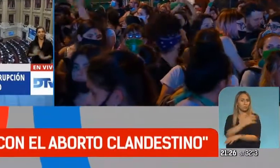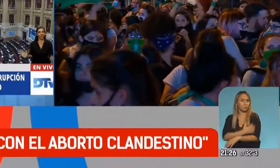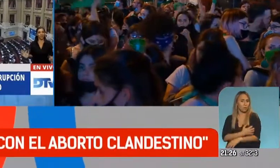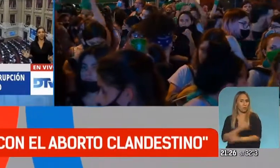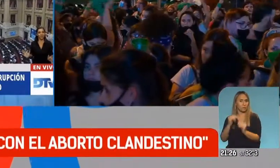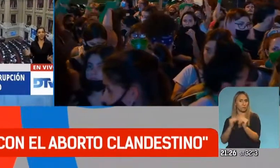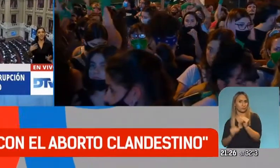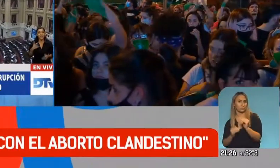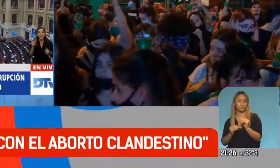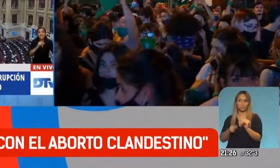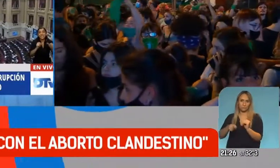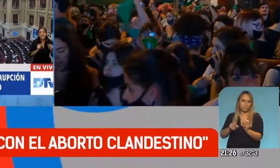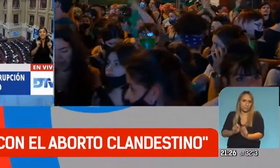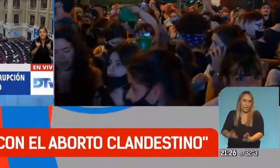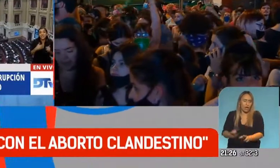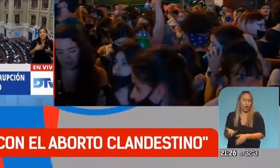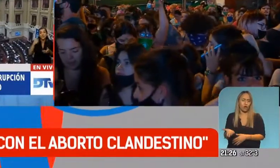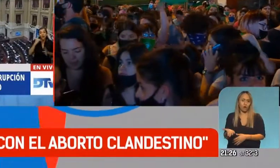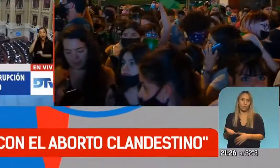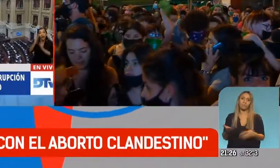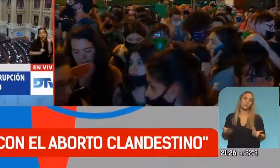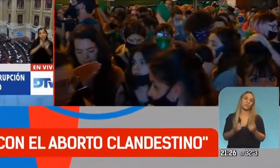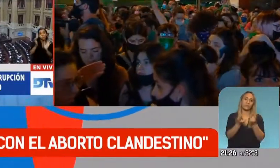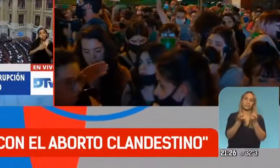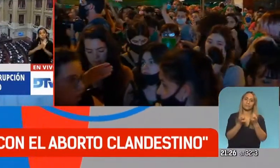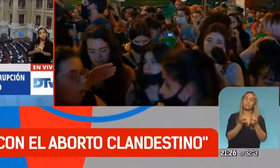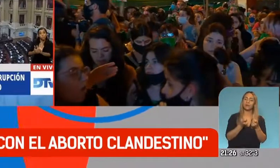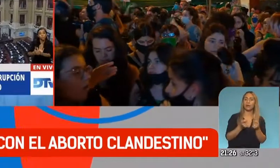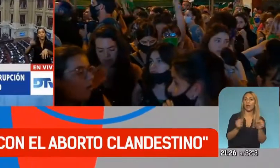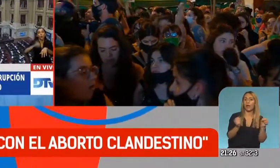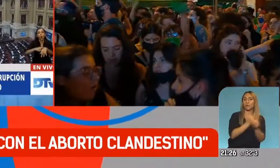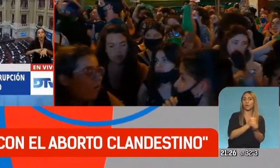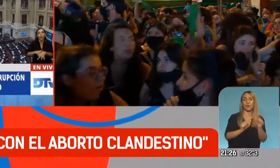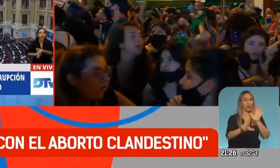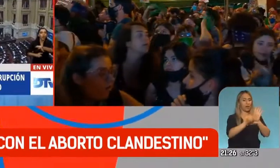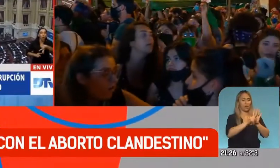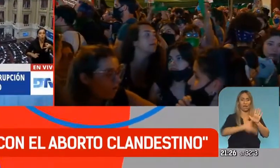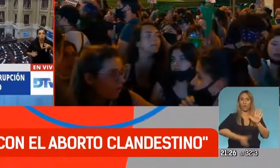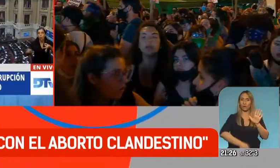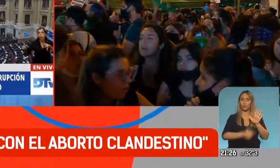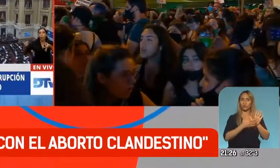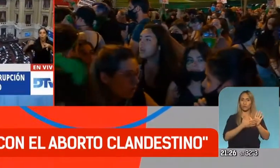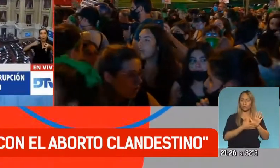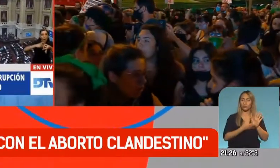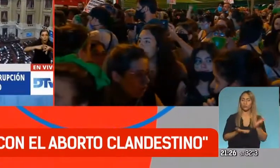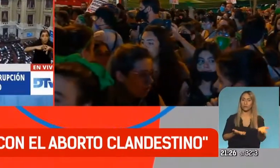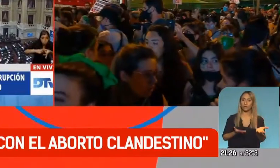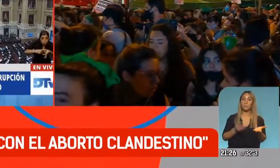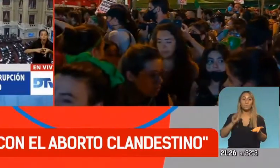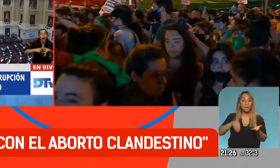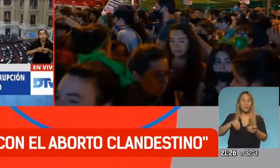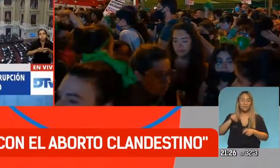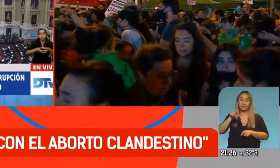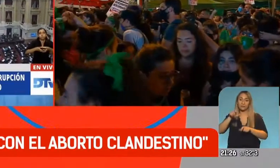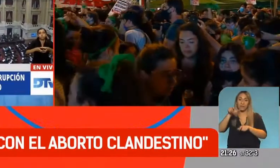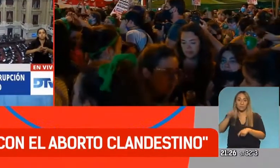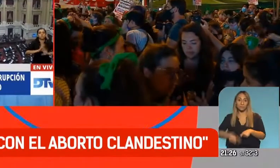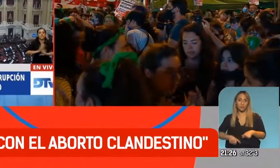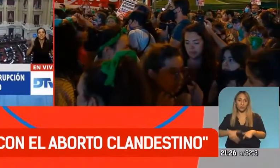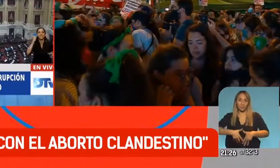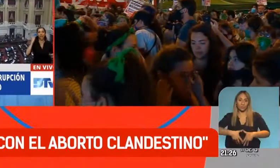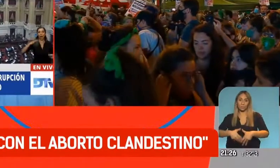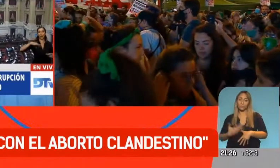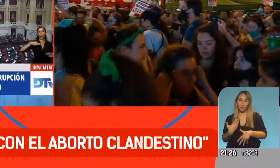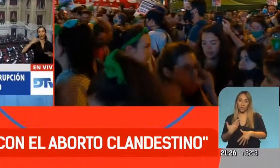poner un fin a esta situación es necesario la legalización del aborto y porque además las personas con capacidades que estaban las mujeres tienen